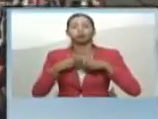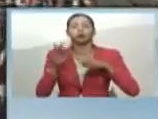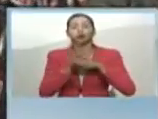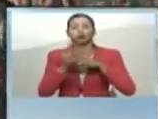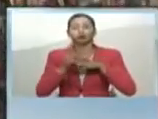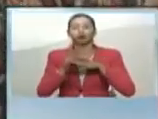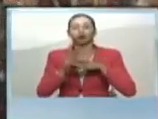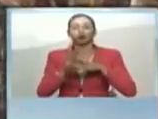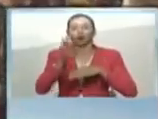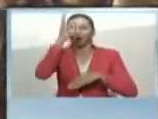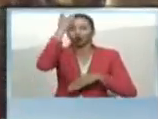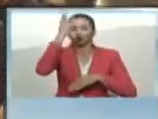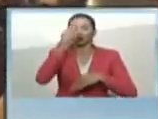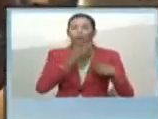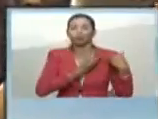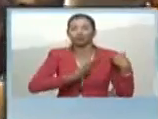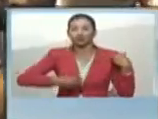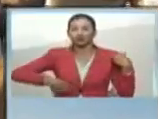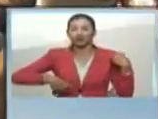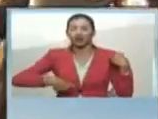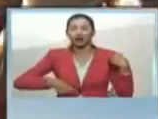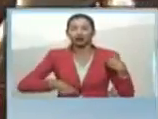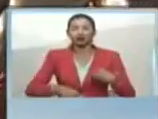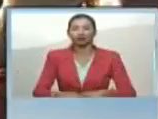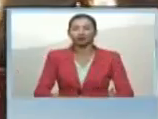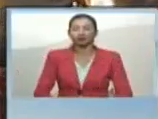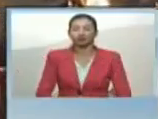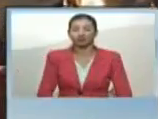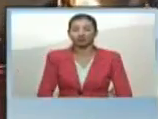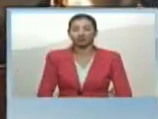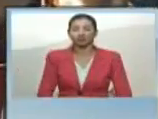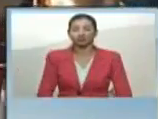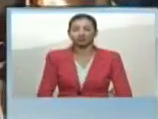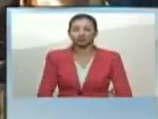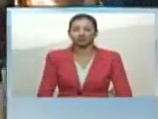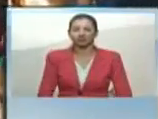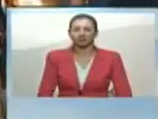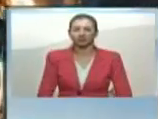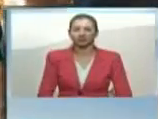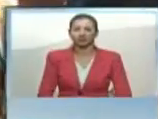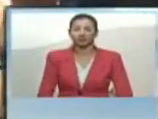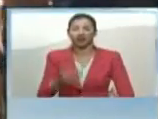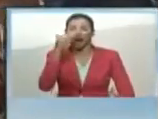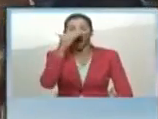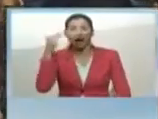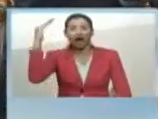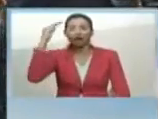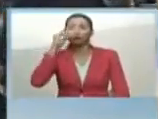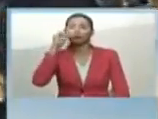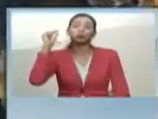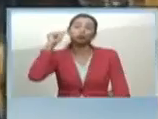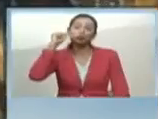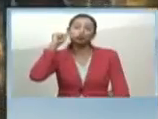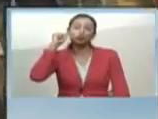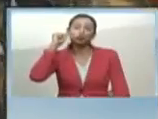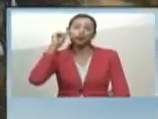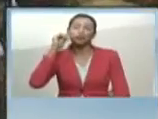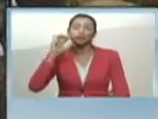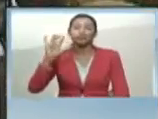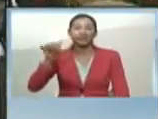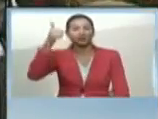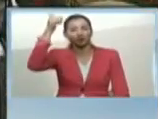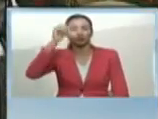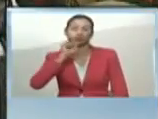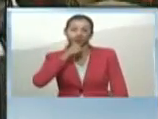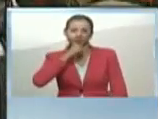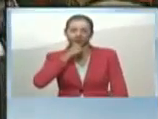Consejo Presidencial. Asumir las funciones del Consejo Presidencial. De adultos y adultas mayores. De adultos y adultas